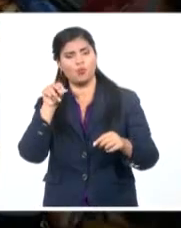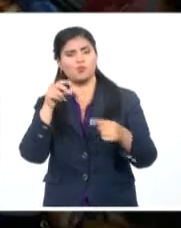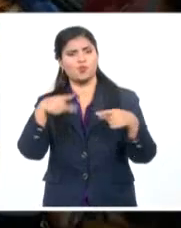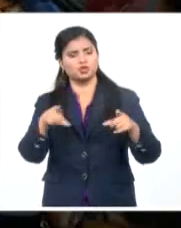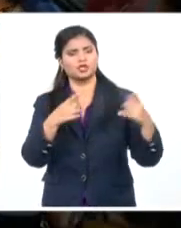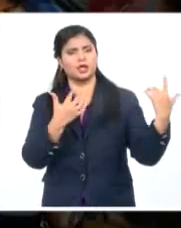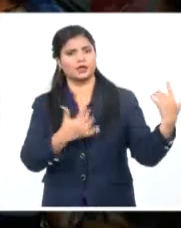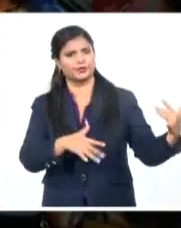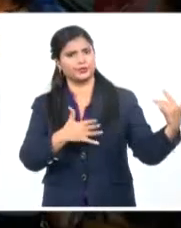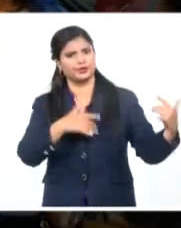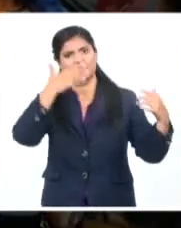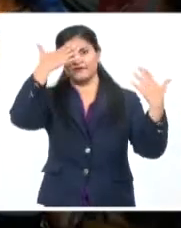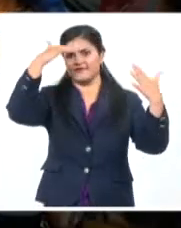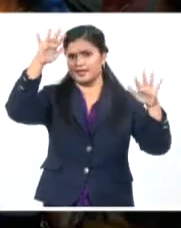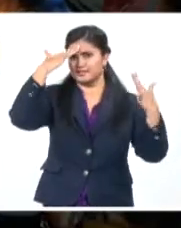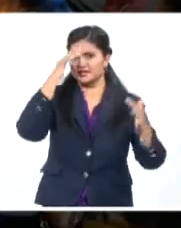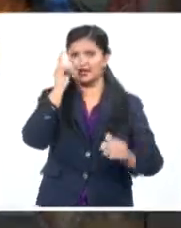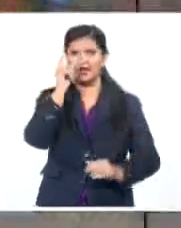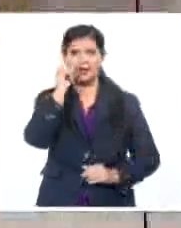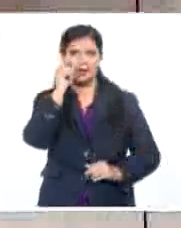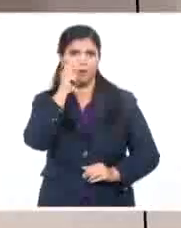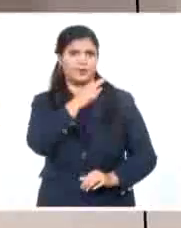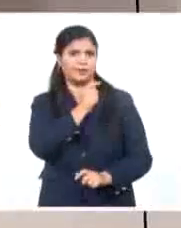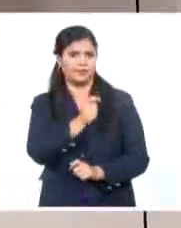al maestro Jesús Ortega